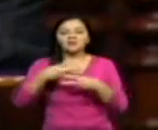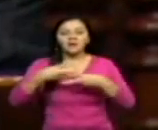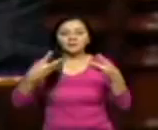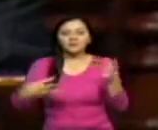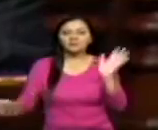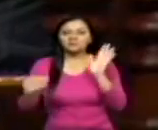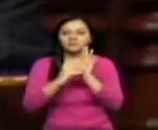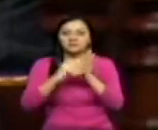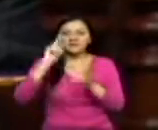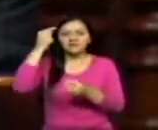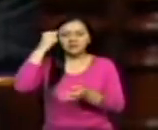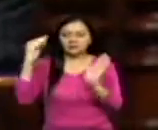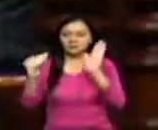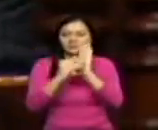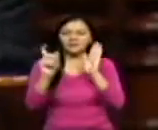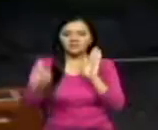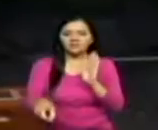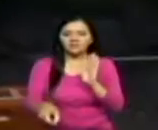promovida por el Estado.